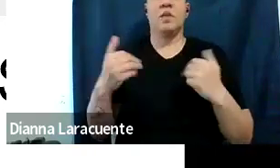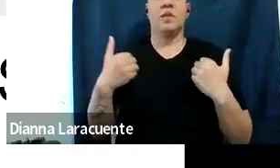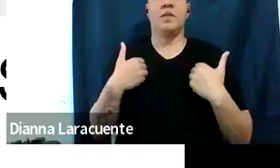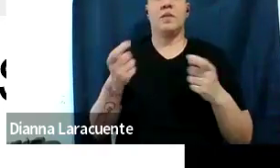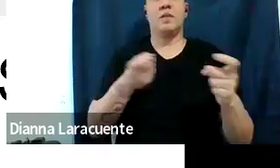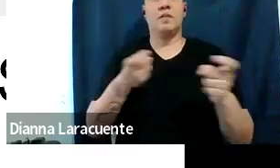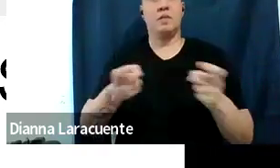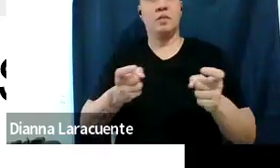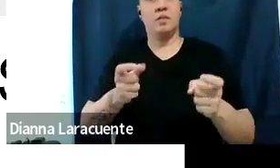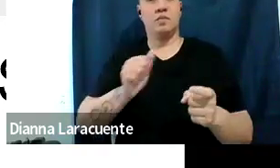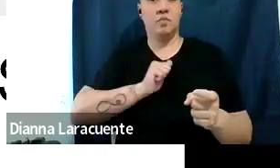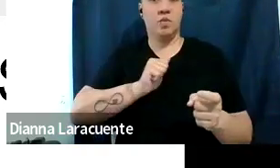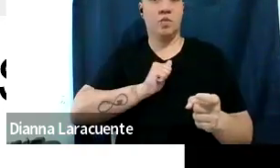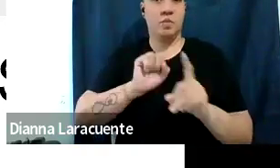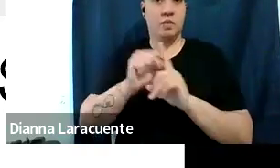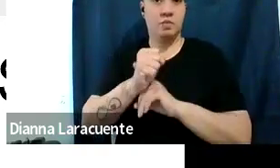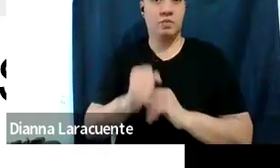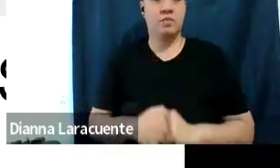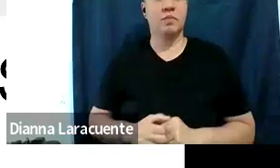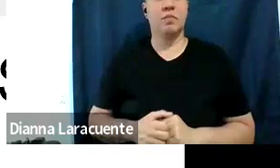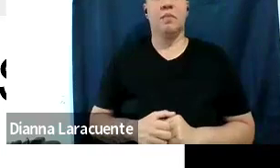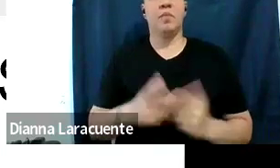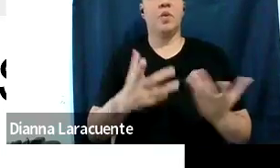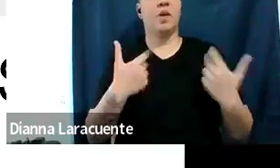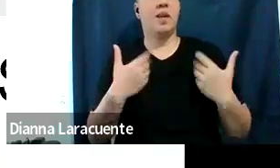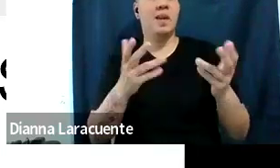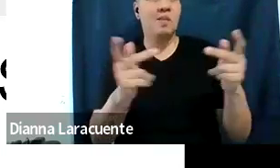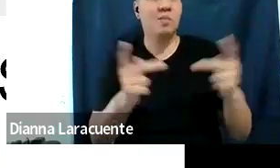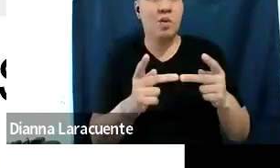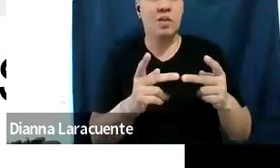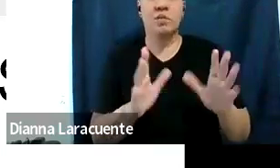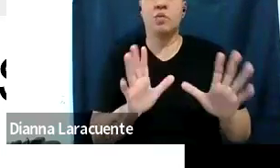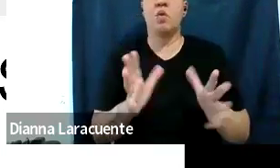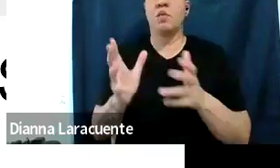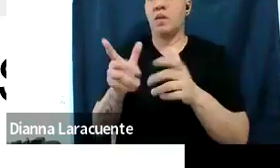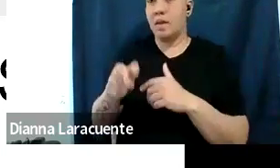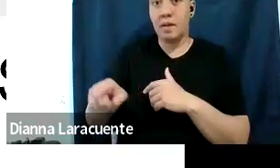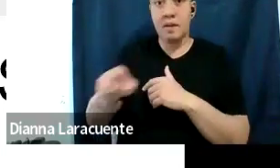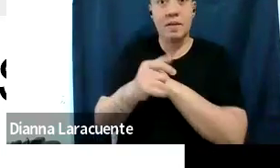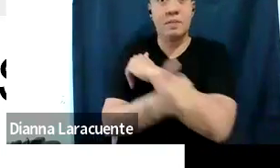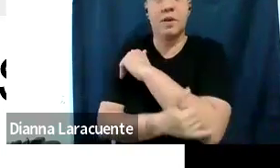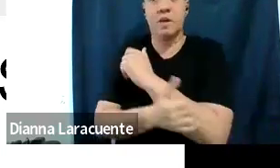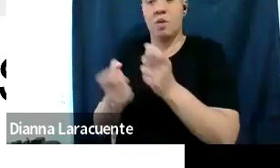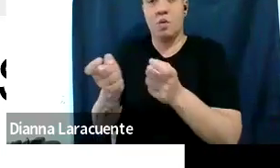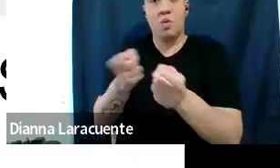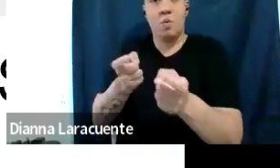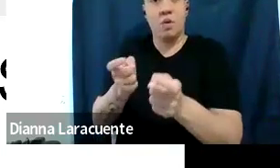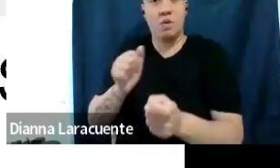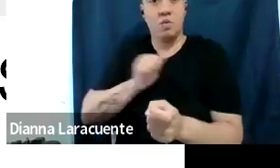dirigir nuestros propios asuntos. No era que él quería puestecito, él lo que quería es que el país, gobierno propio,